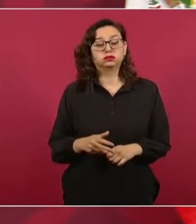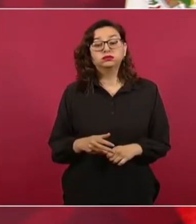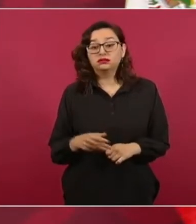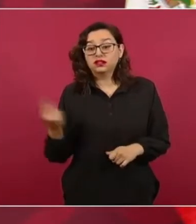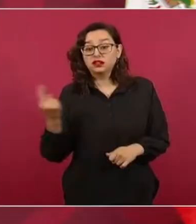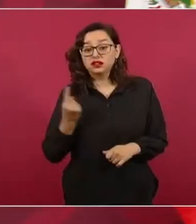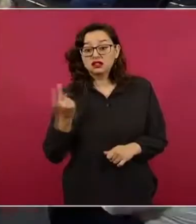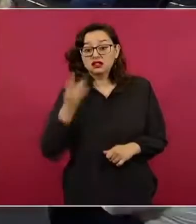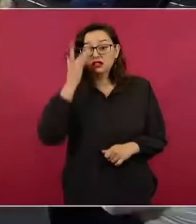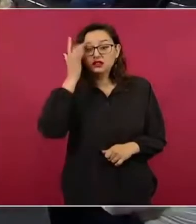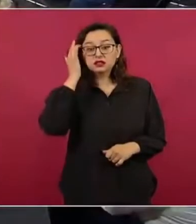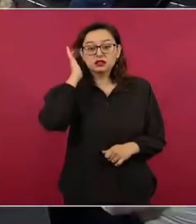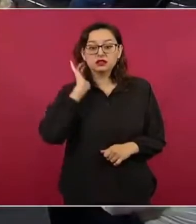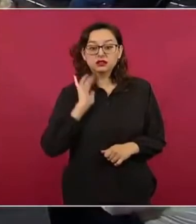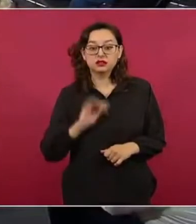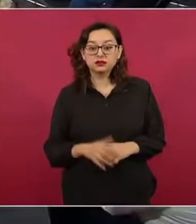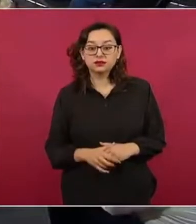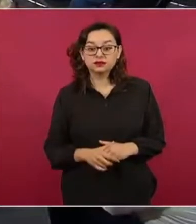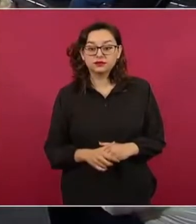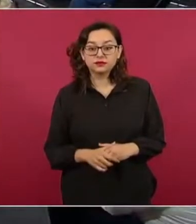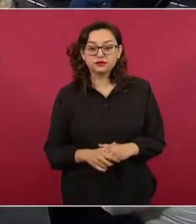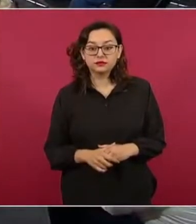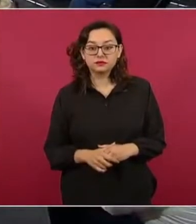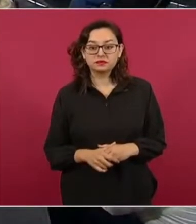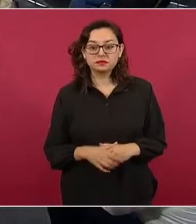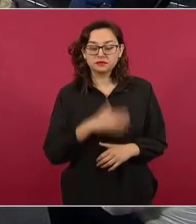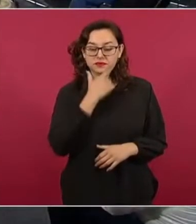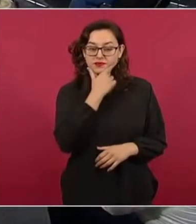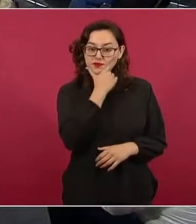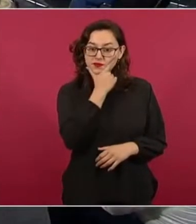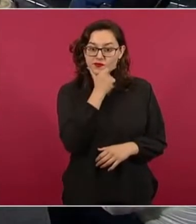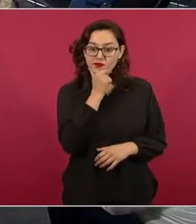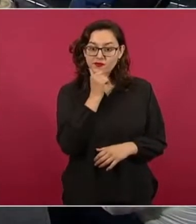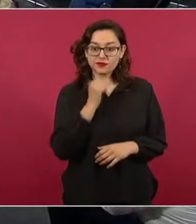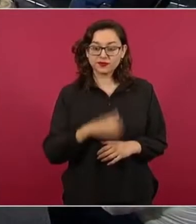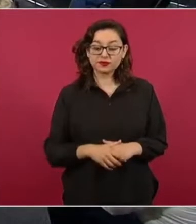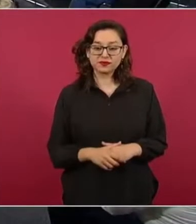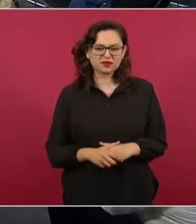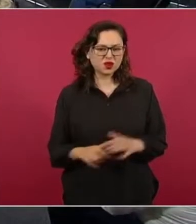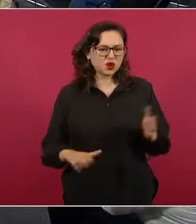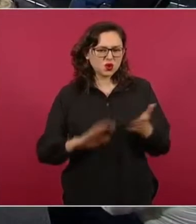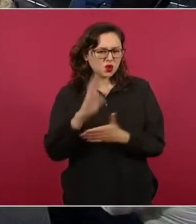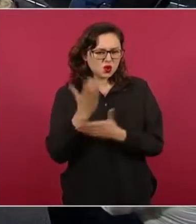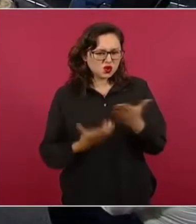mande. ¿Ya inició el diálogo con las empresas que tienen contrato de autobús? ¿Ya hay fecha? ¿Contratos de?